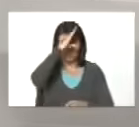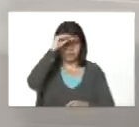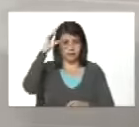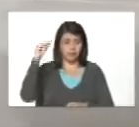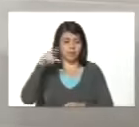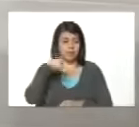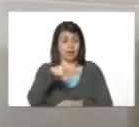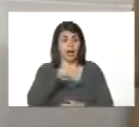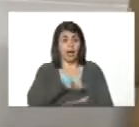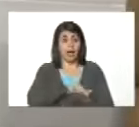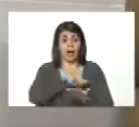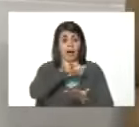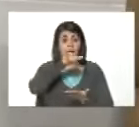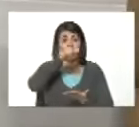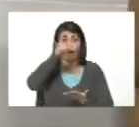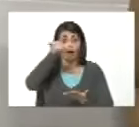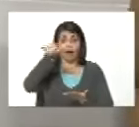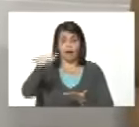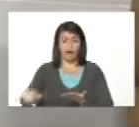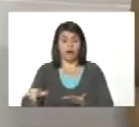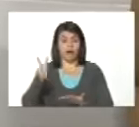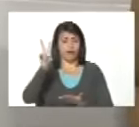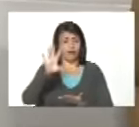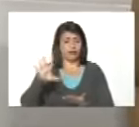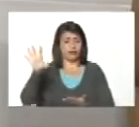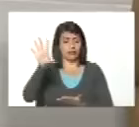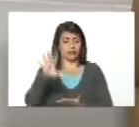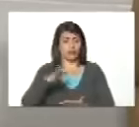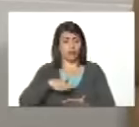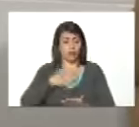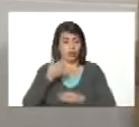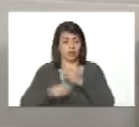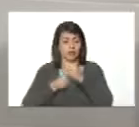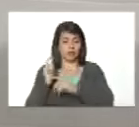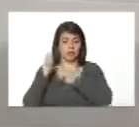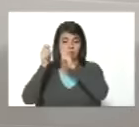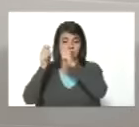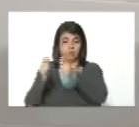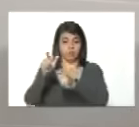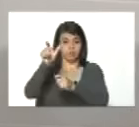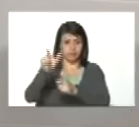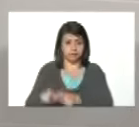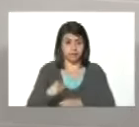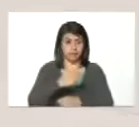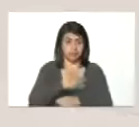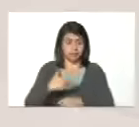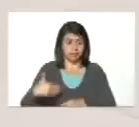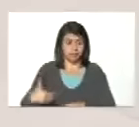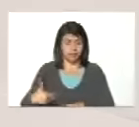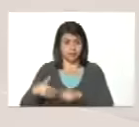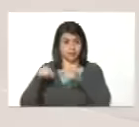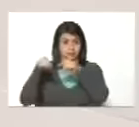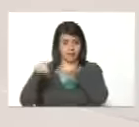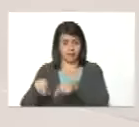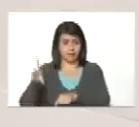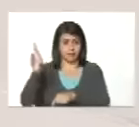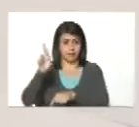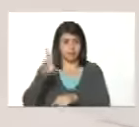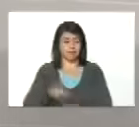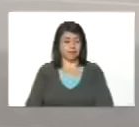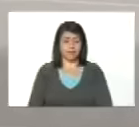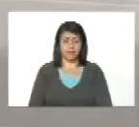le prestó el avión para que lo trajeran a Venezuela, para que pudiera ser ungido como candidato y electo presidente de la